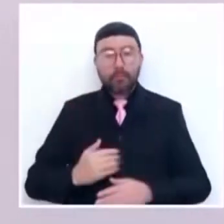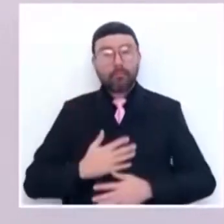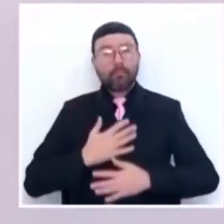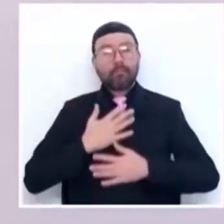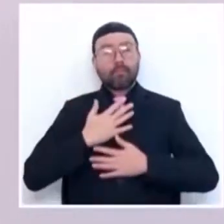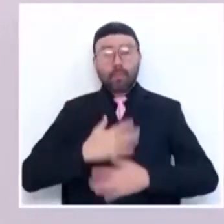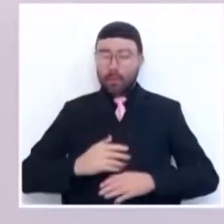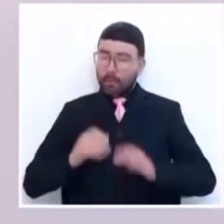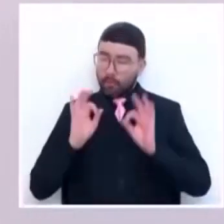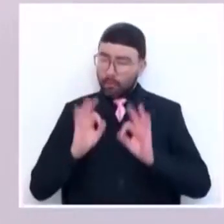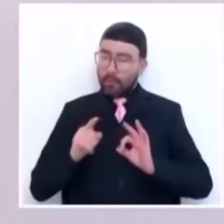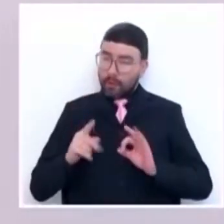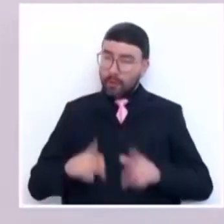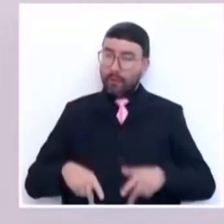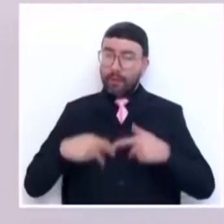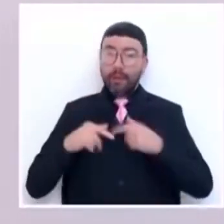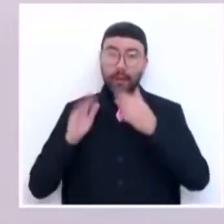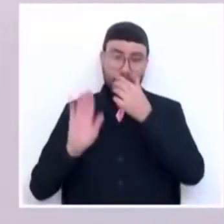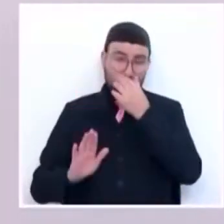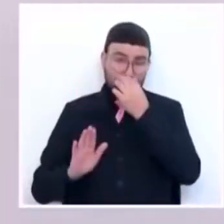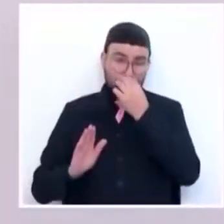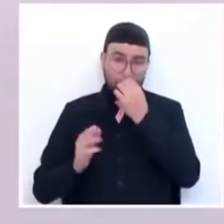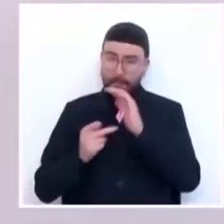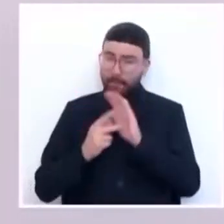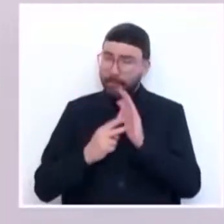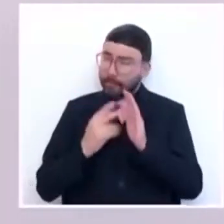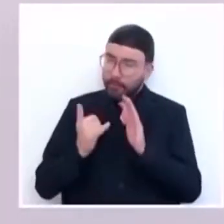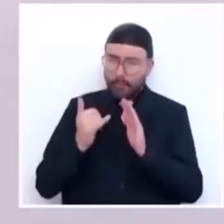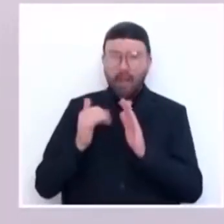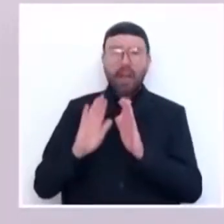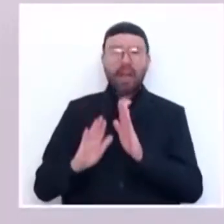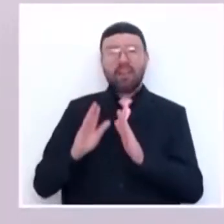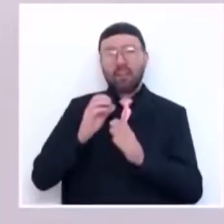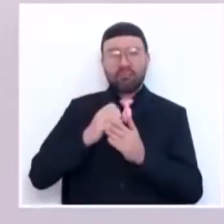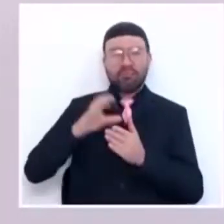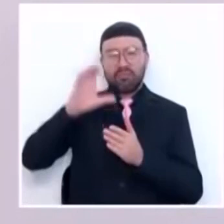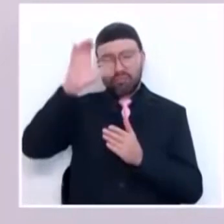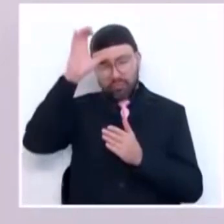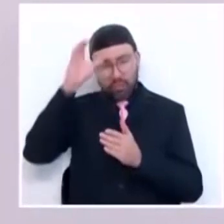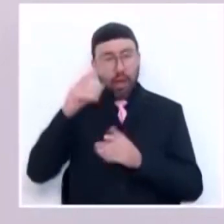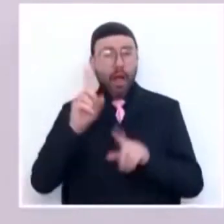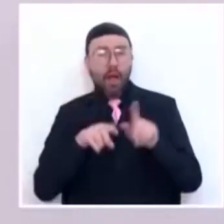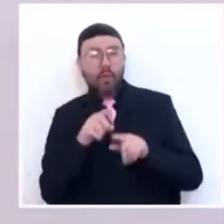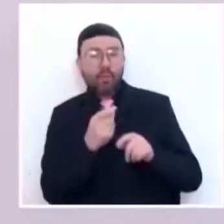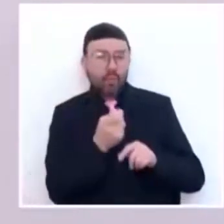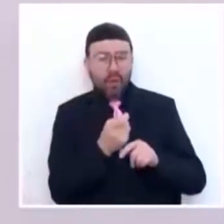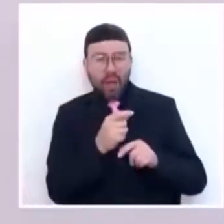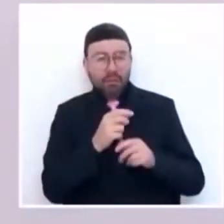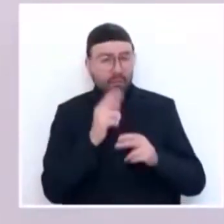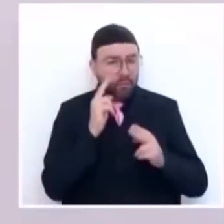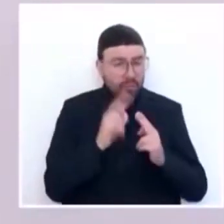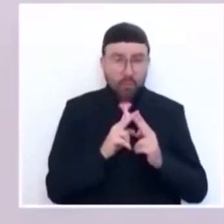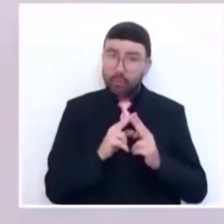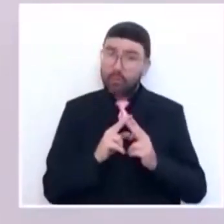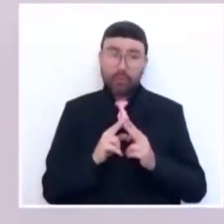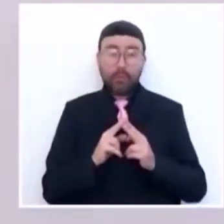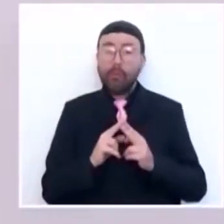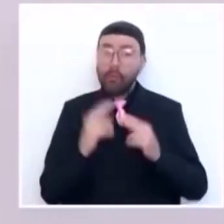adecuadamente en la vida cotidiana. Entonces no es un asunto, no es un conocimiento para unos sectores. Estamos